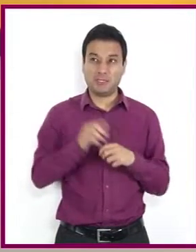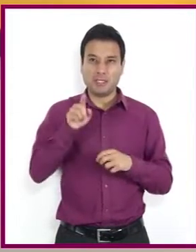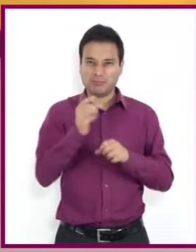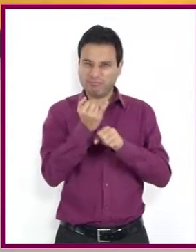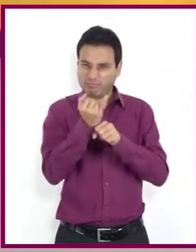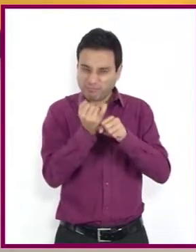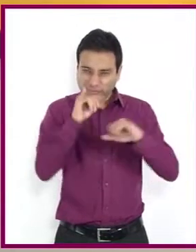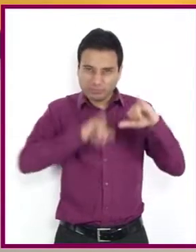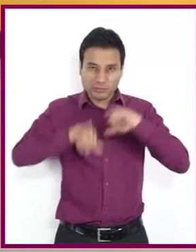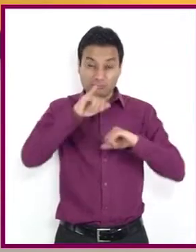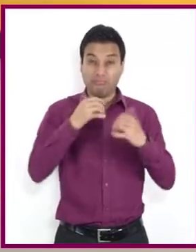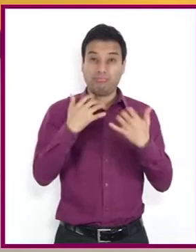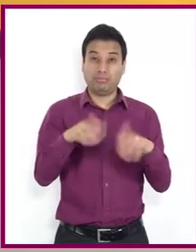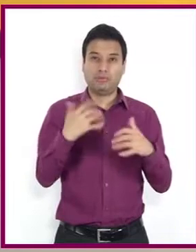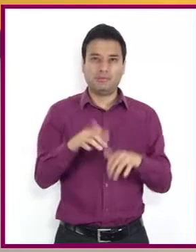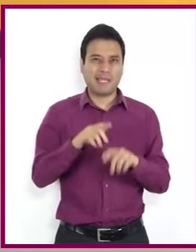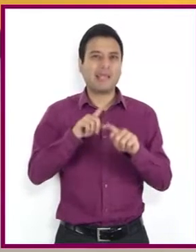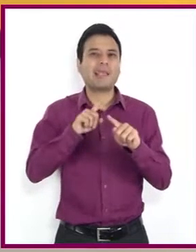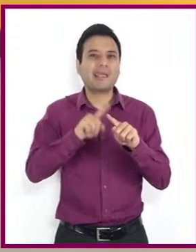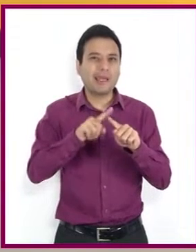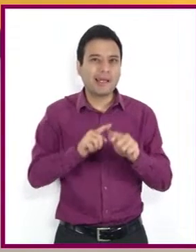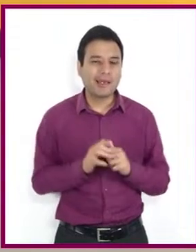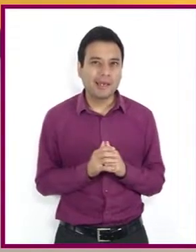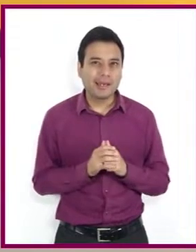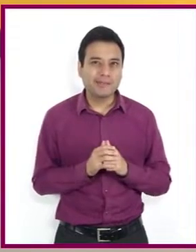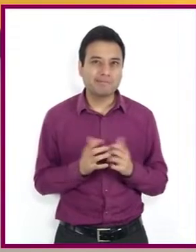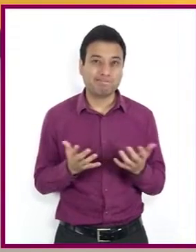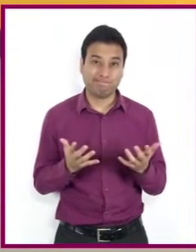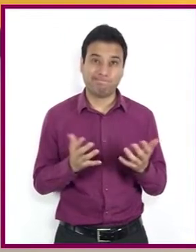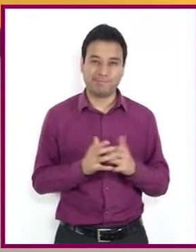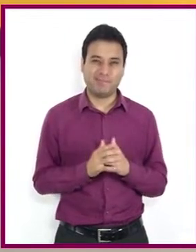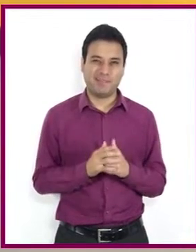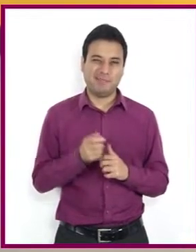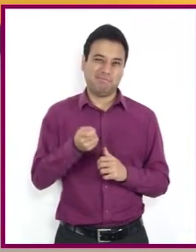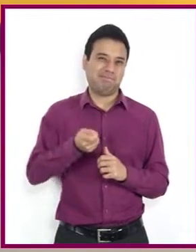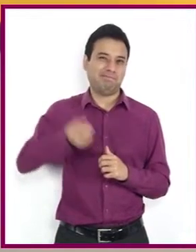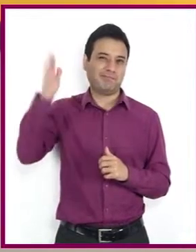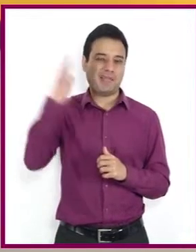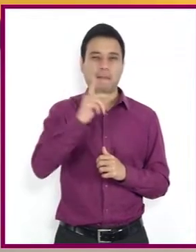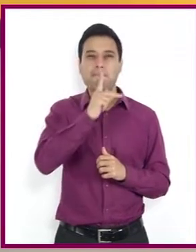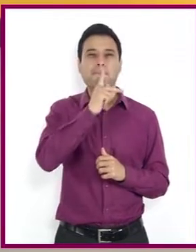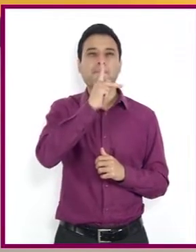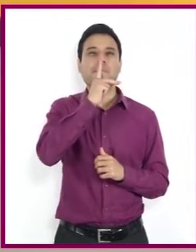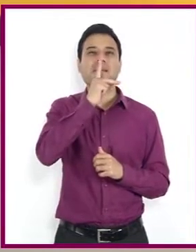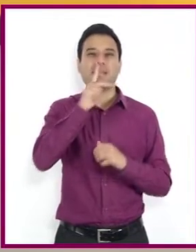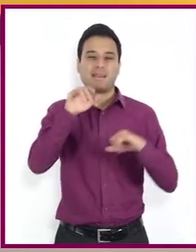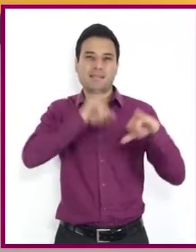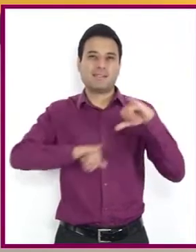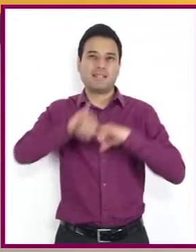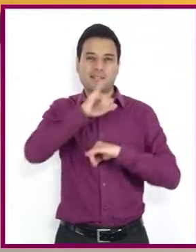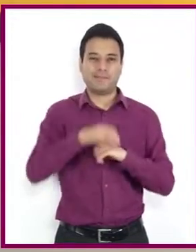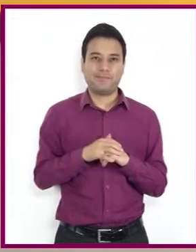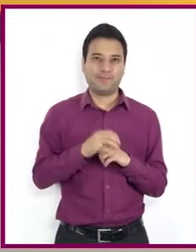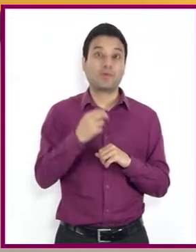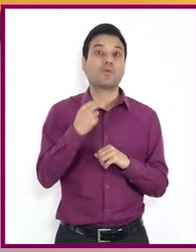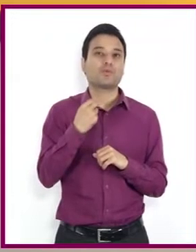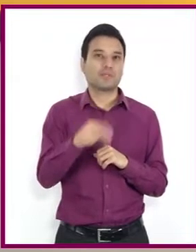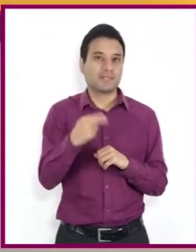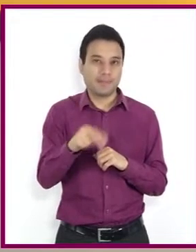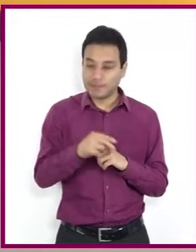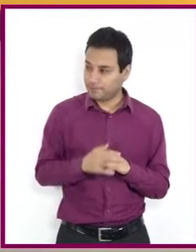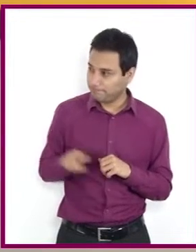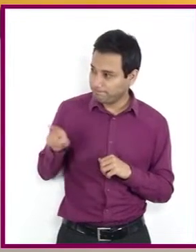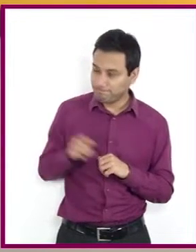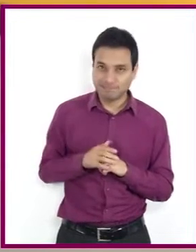como la conocemos. Estamos hablando del padre de la ciencia, mejor conocido como Galileo Galilei.